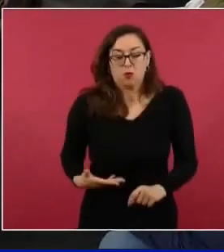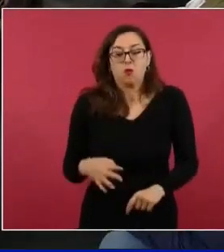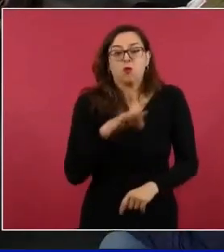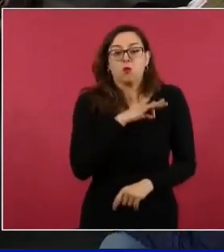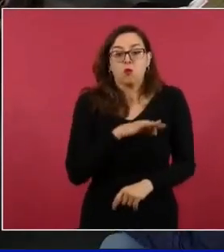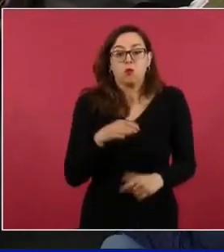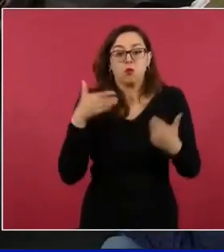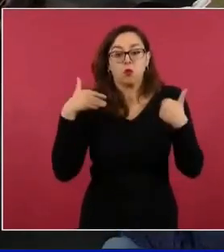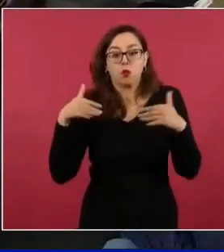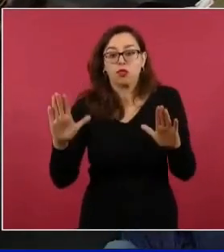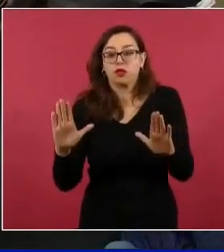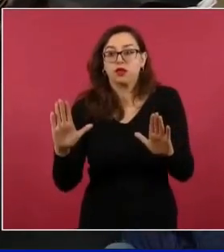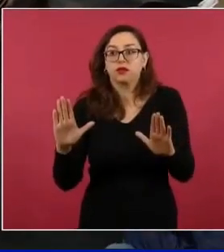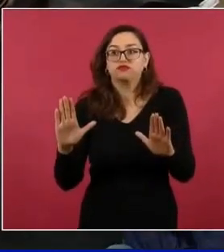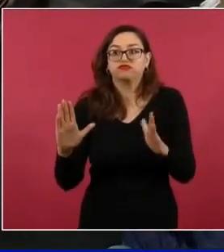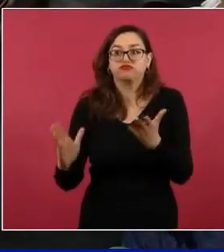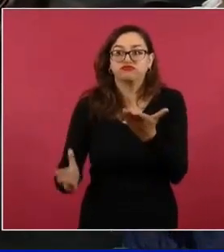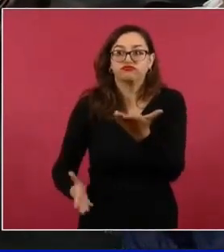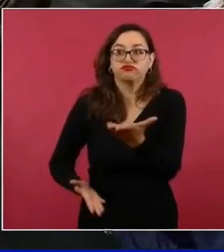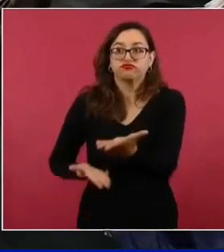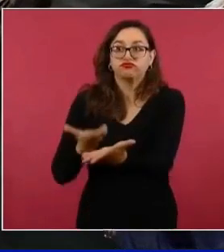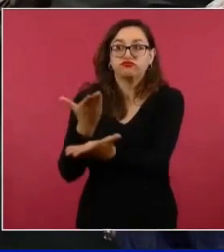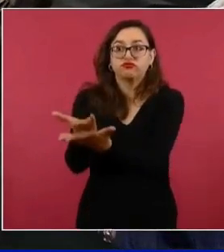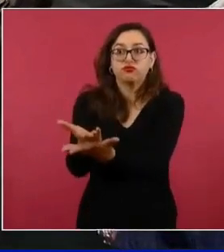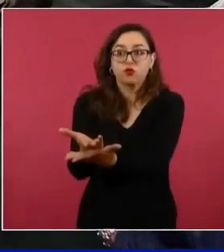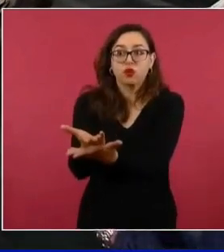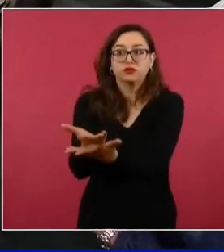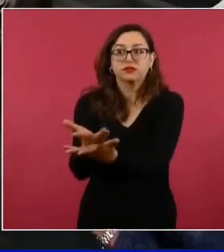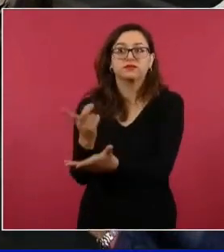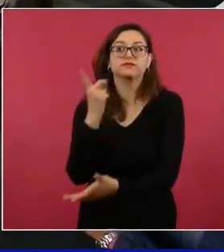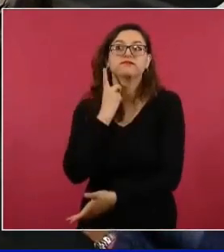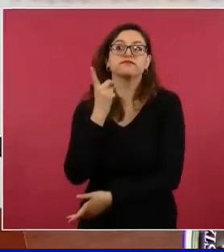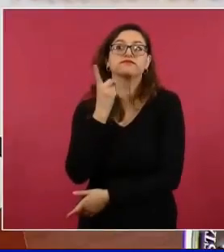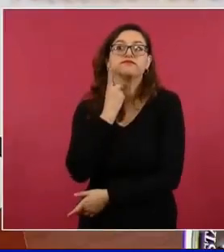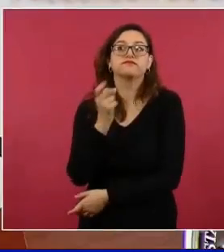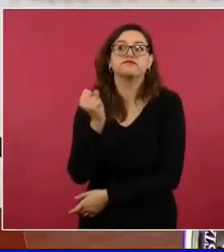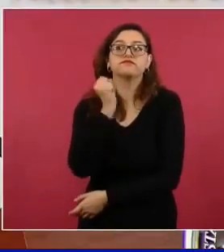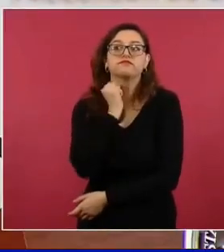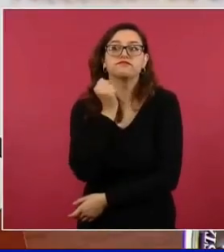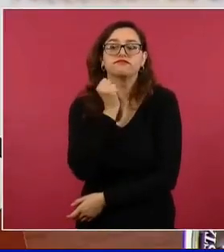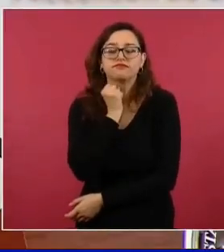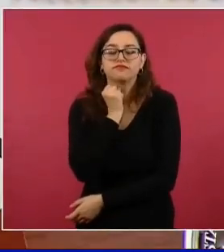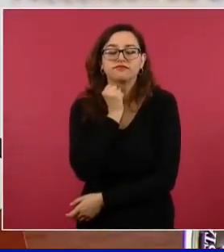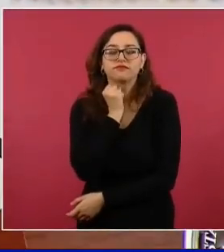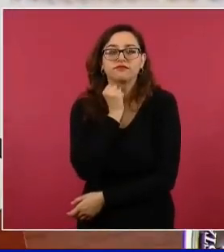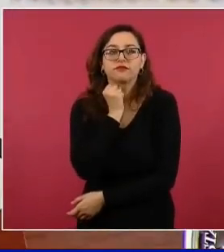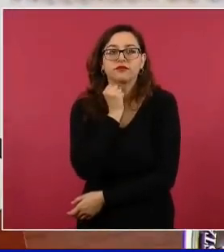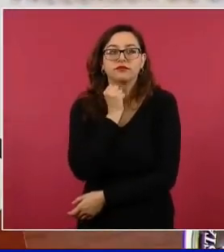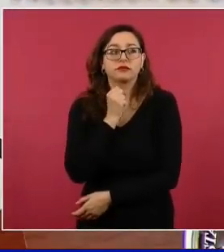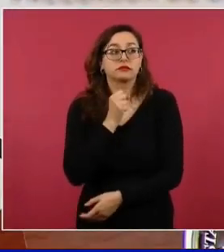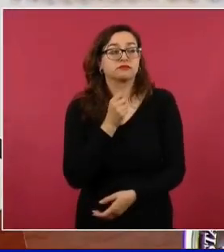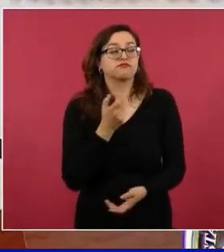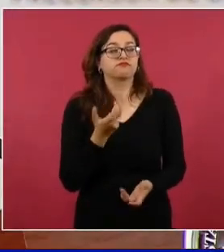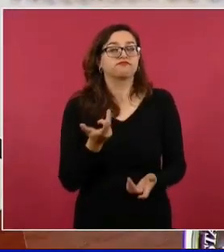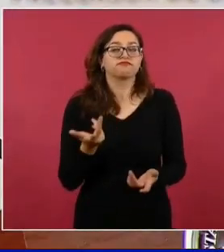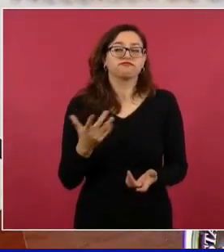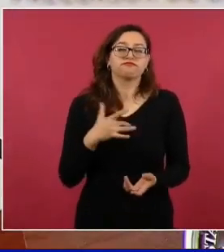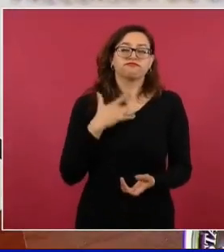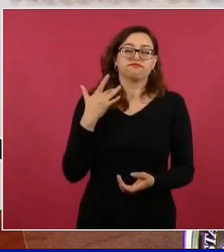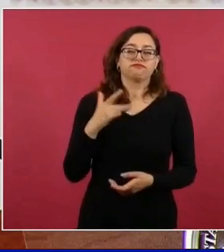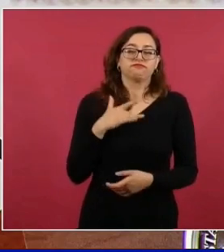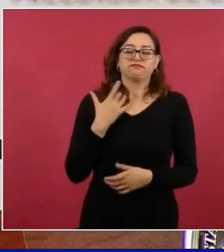Pero se lo dejó al Poder Judicial. Pero dije, no, va a ser muy complicado